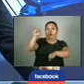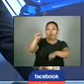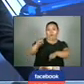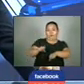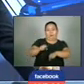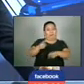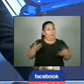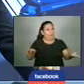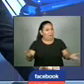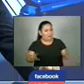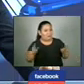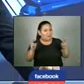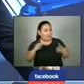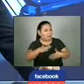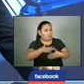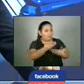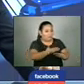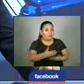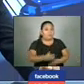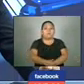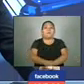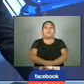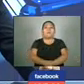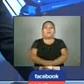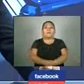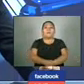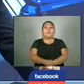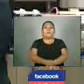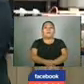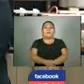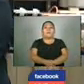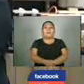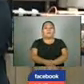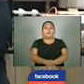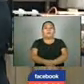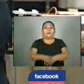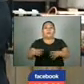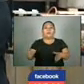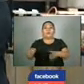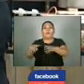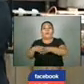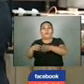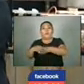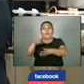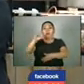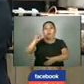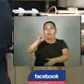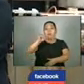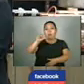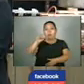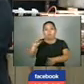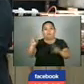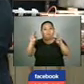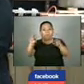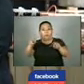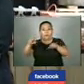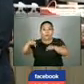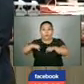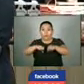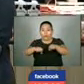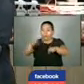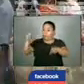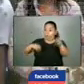Conozca de qué se trata esta iniciativa. Grupo Calleja a través de Super Selectos y dos empresas aliadas